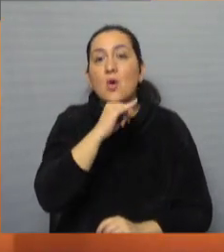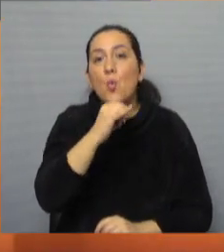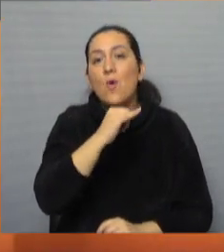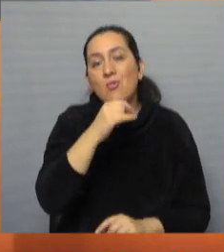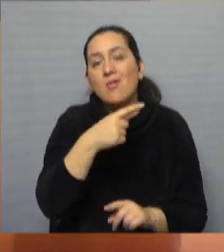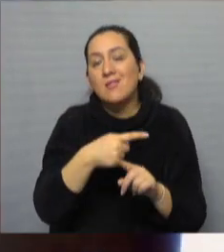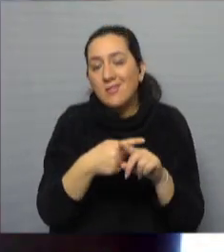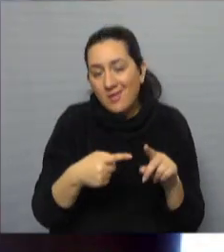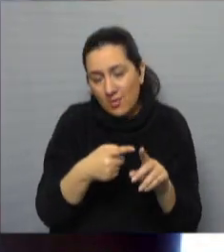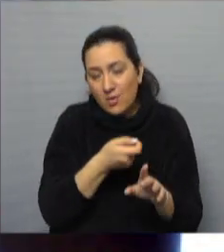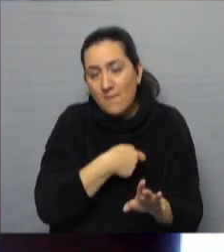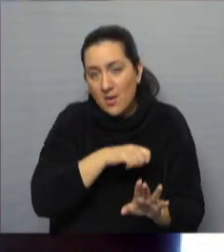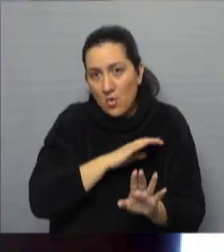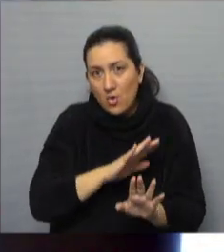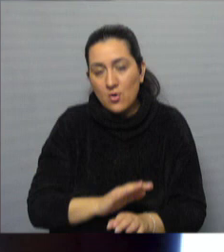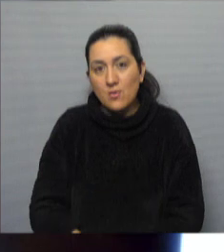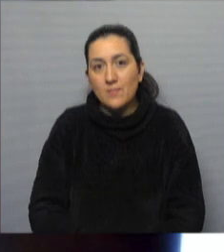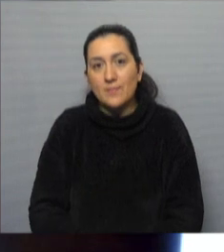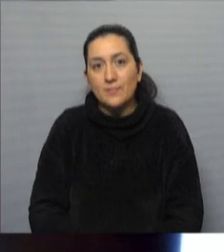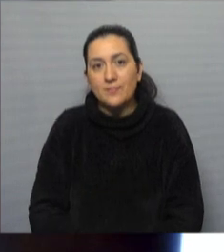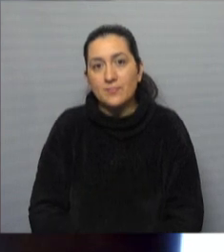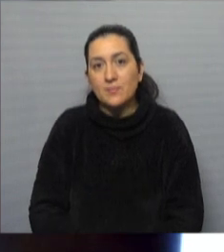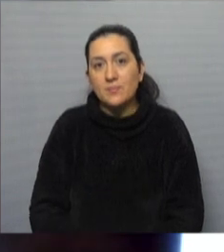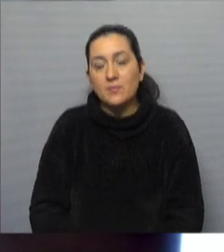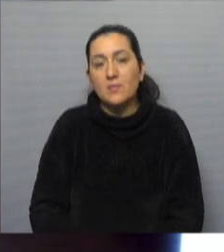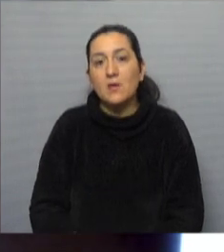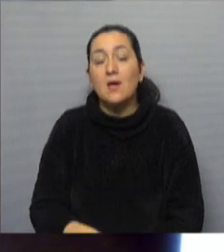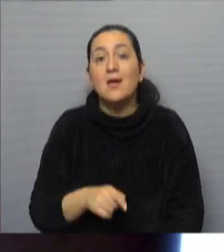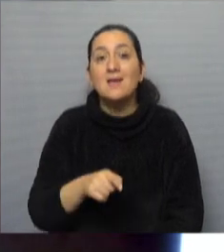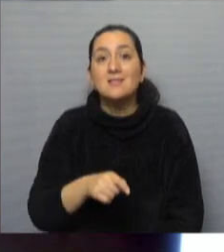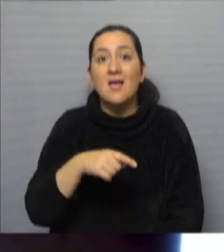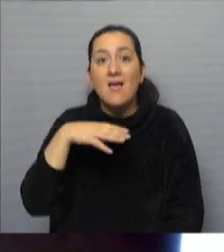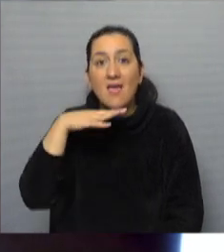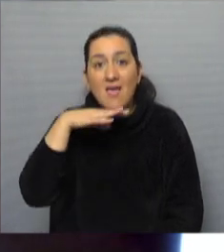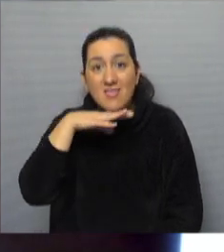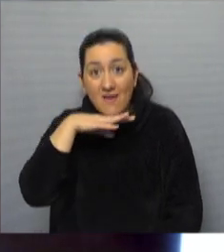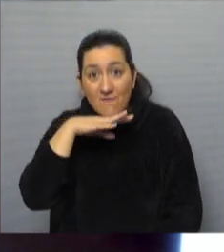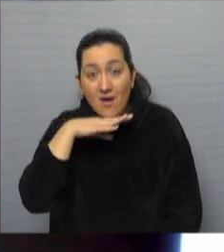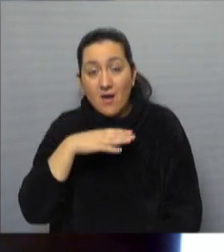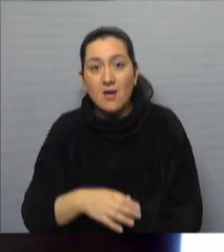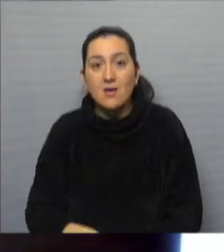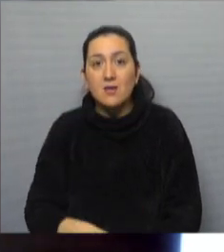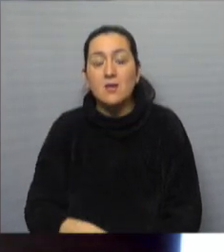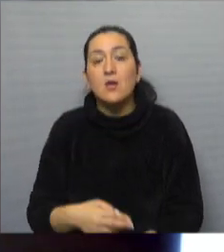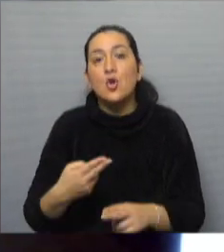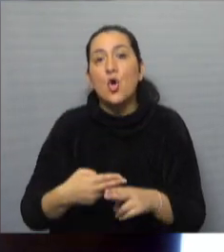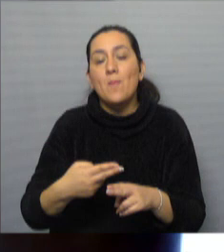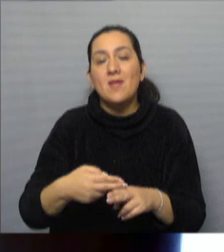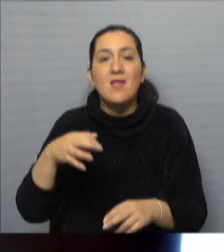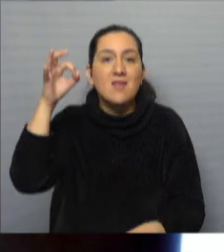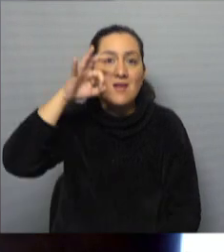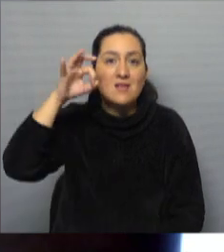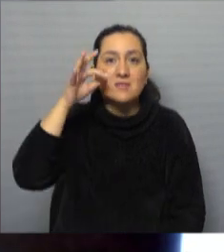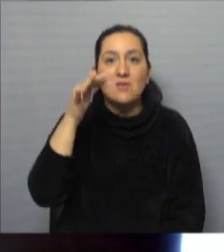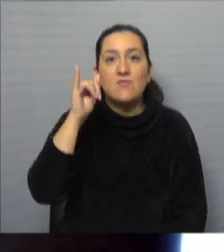llamarlo de alguna forma a éste la estafa técnicamente se llama fishing que vendría